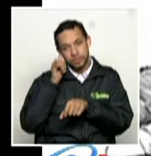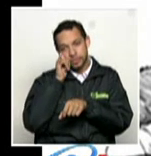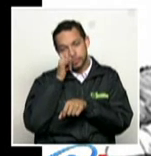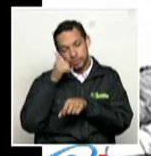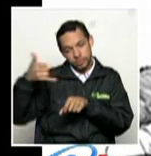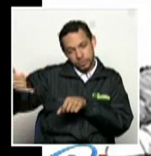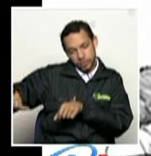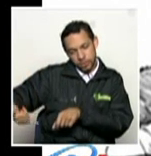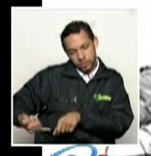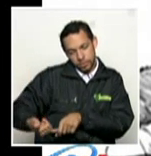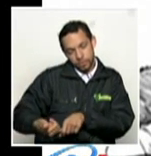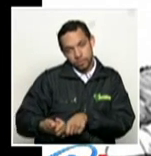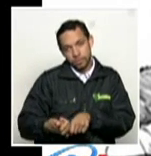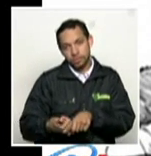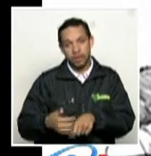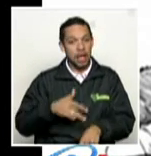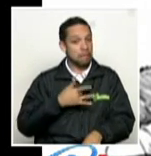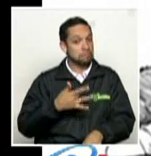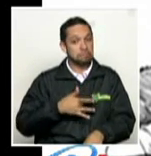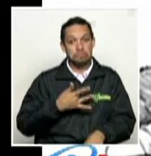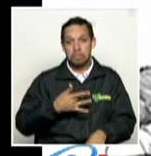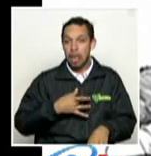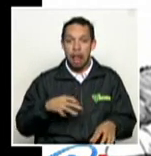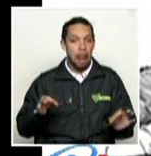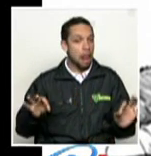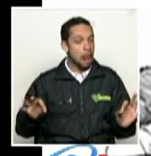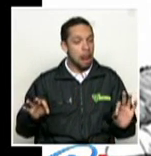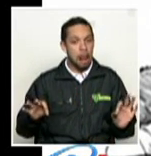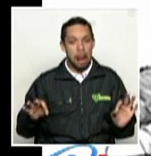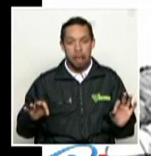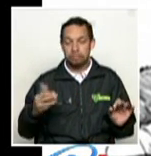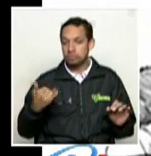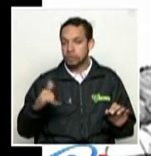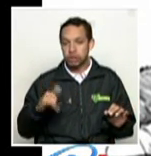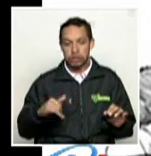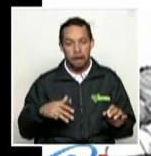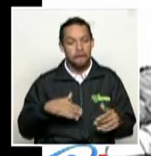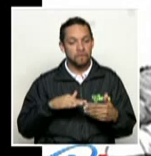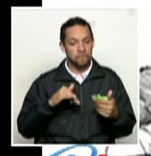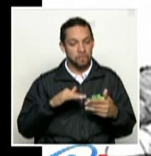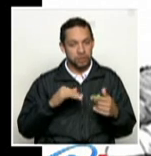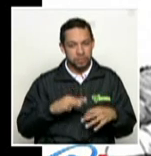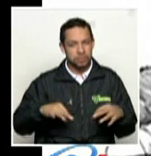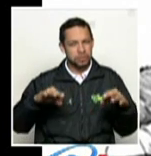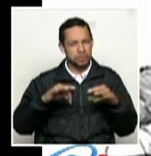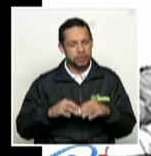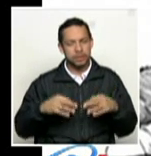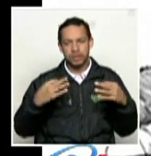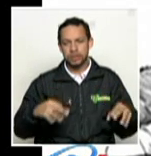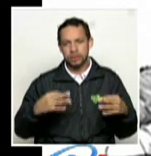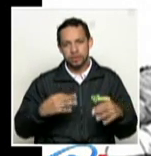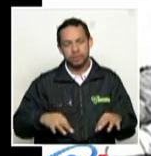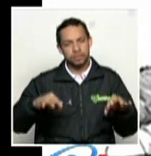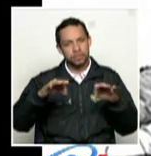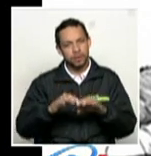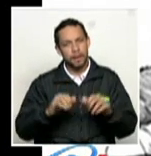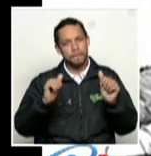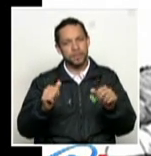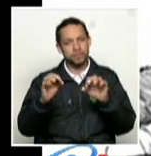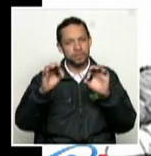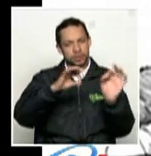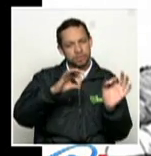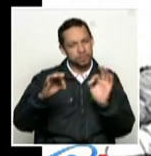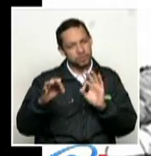sedado. Uno ni se da cuenta que está... Nada, usted se despierta y ya le hicieron el examen. Pero es muy importante uno poder... de